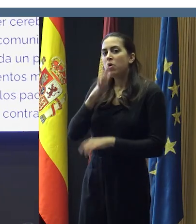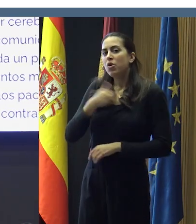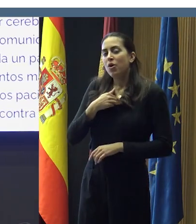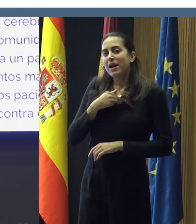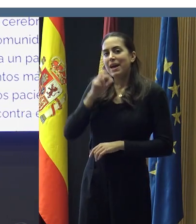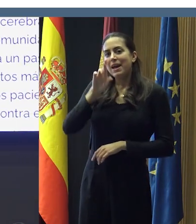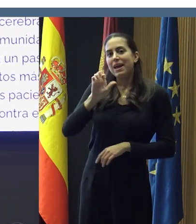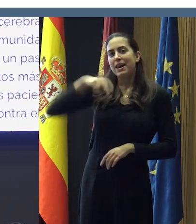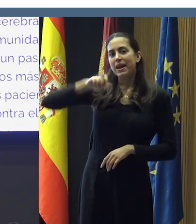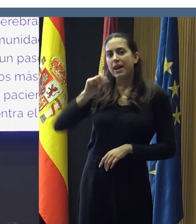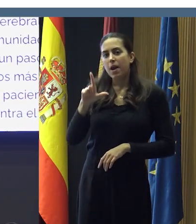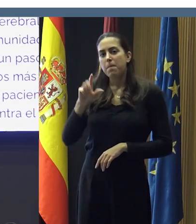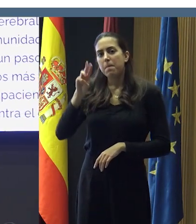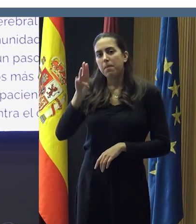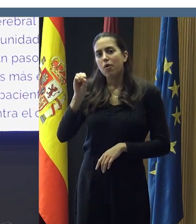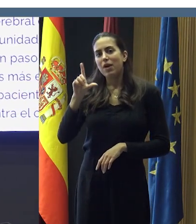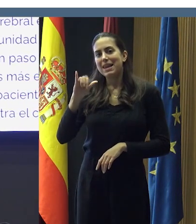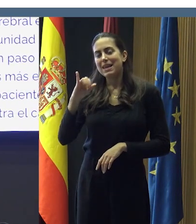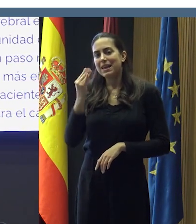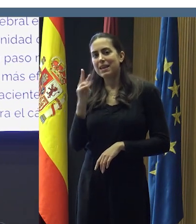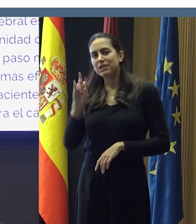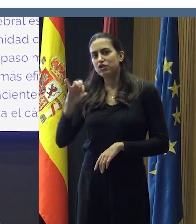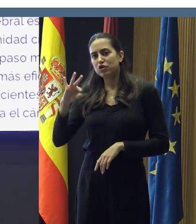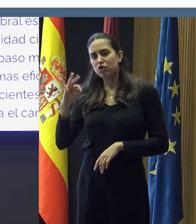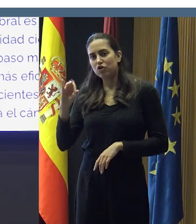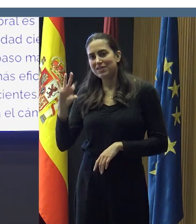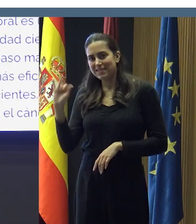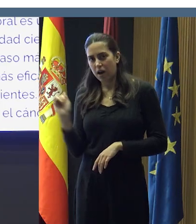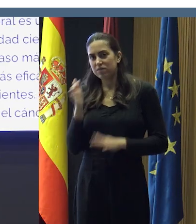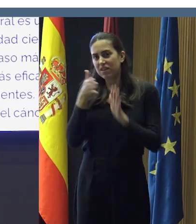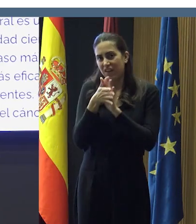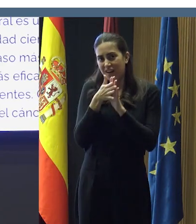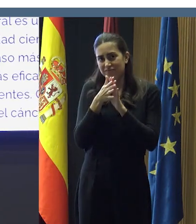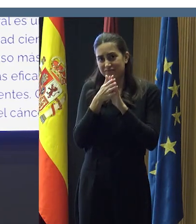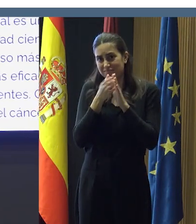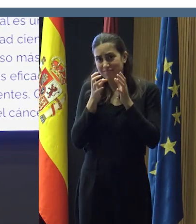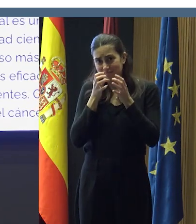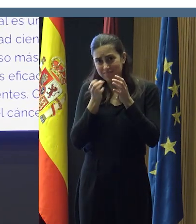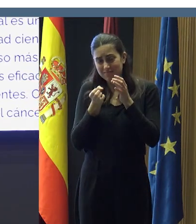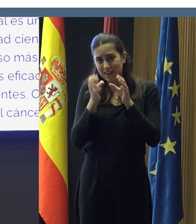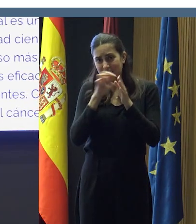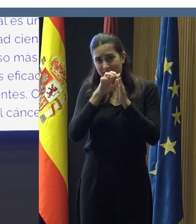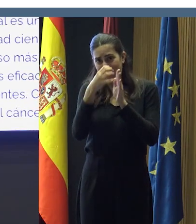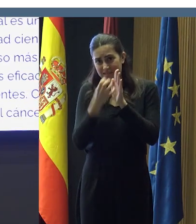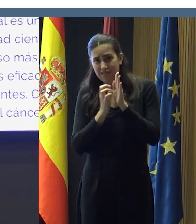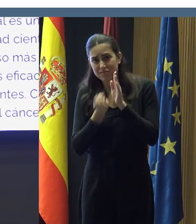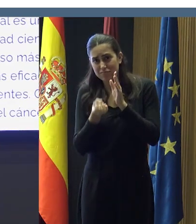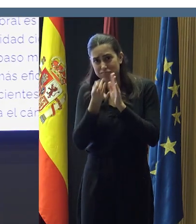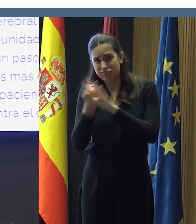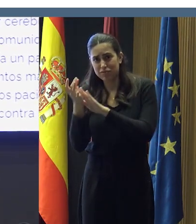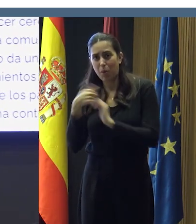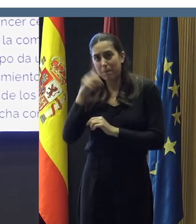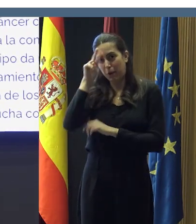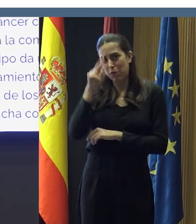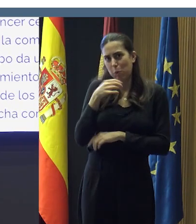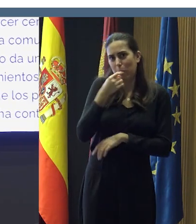Entonces me da un poco... Bueno, se lo pregunta porque Sí. yo tengo poliquistosis hepatorenal y me da un poco... Preocupación.